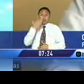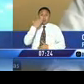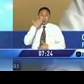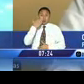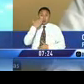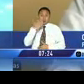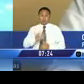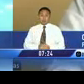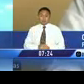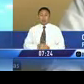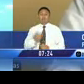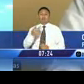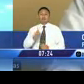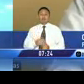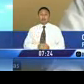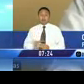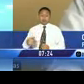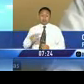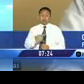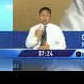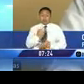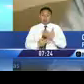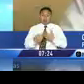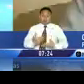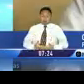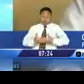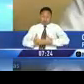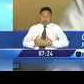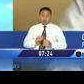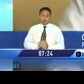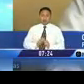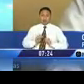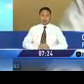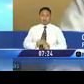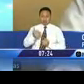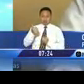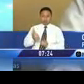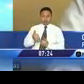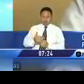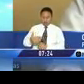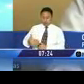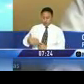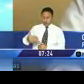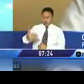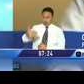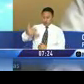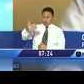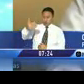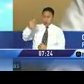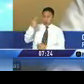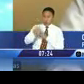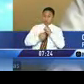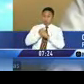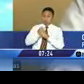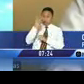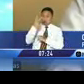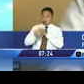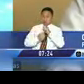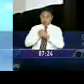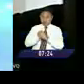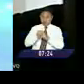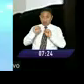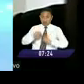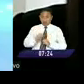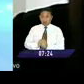tal y sobre todo, por supuesto, para el niño. Un crecimiento adecuado durante el primer año y el segundo año